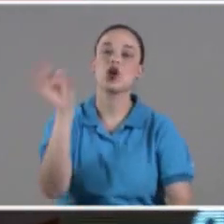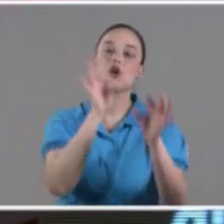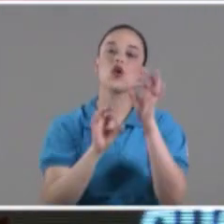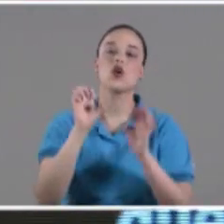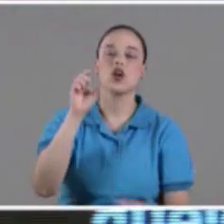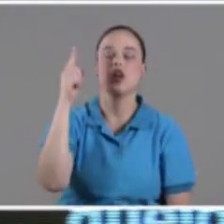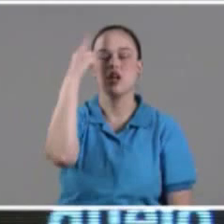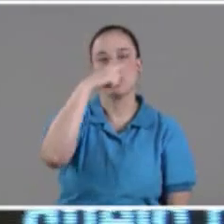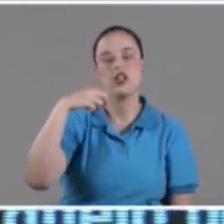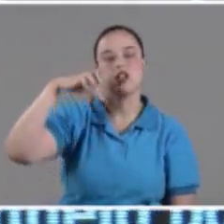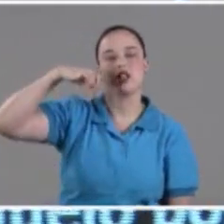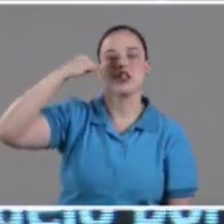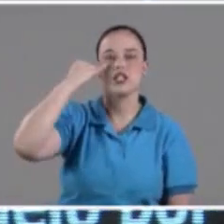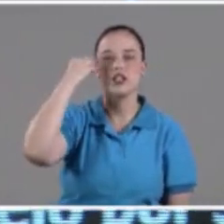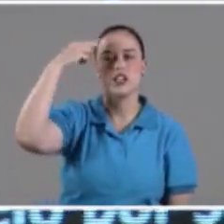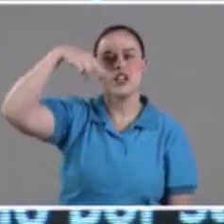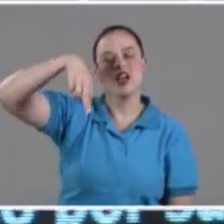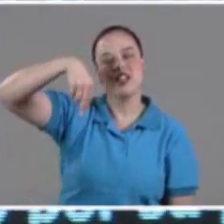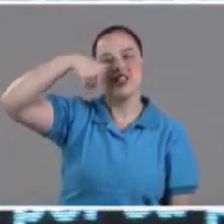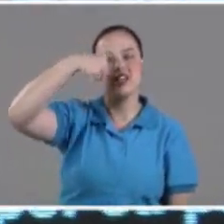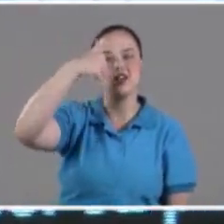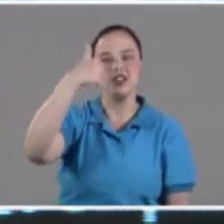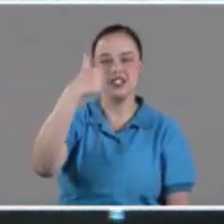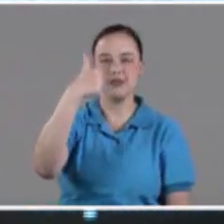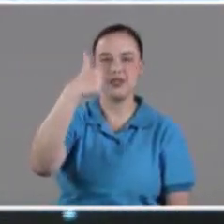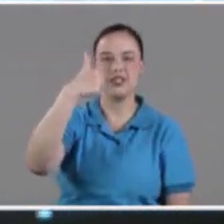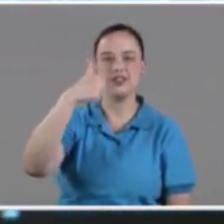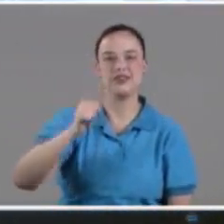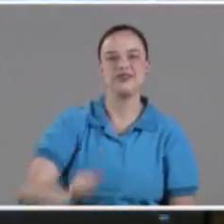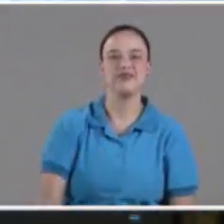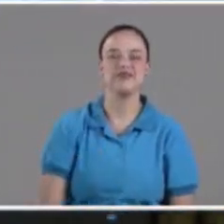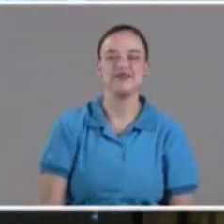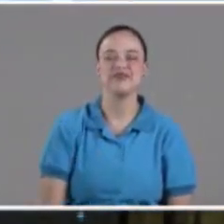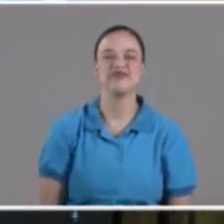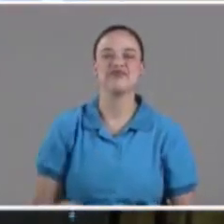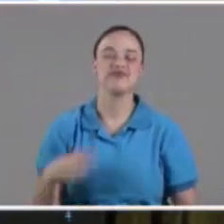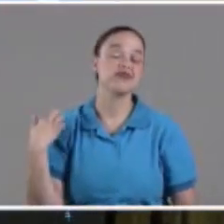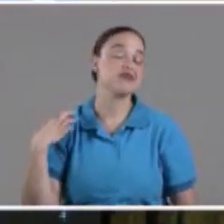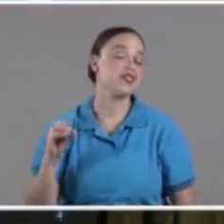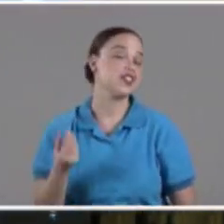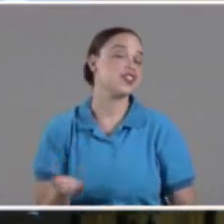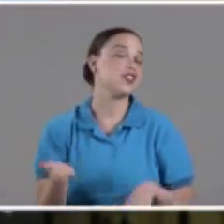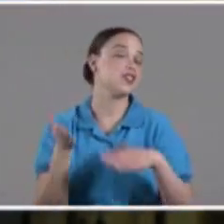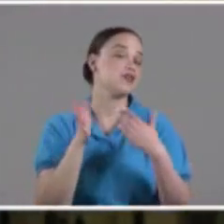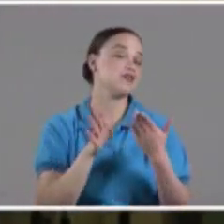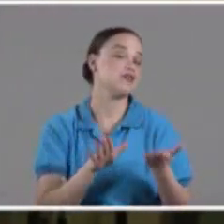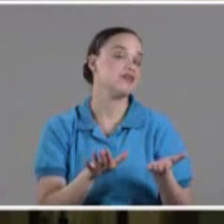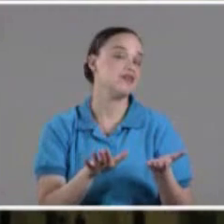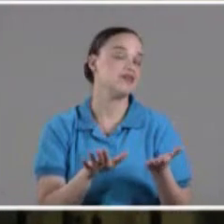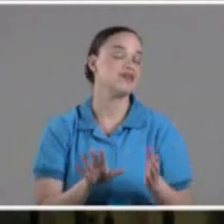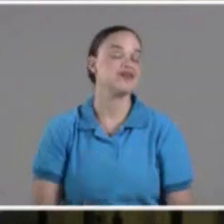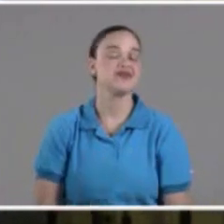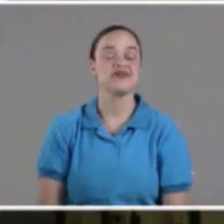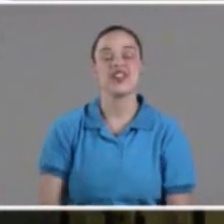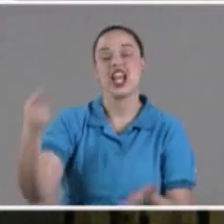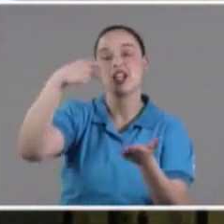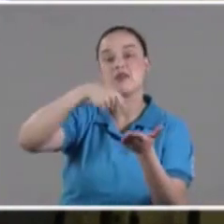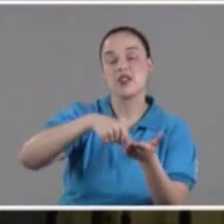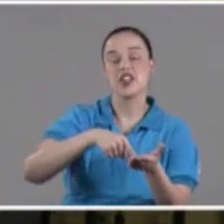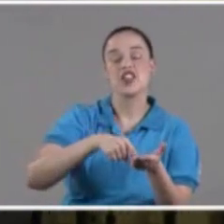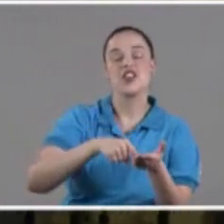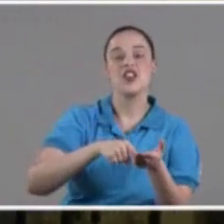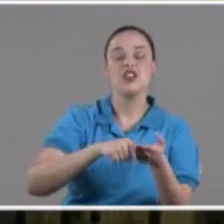es una forma de trillar al grano para que muera en medio de los